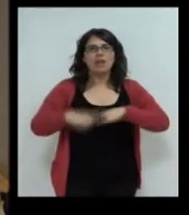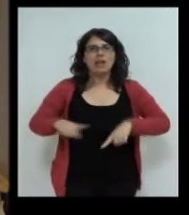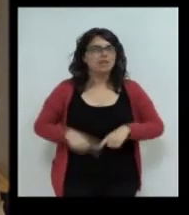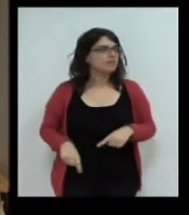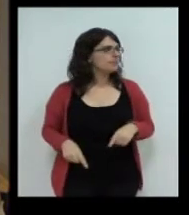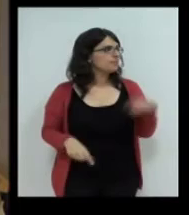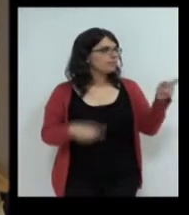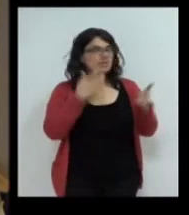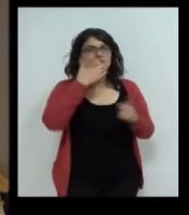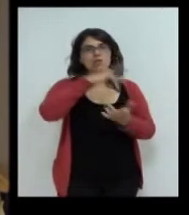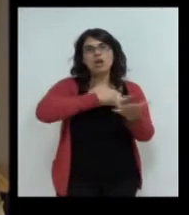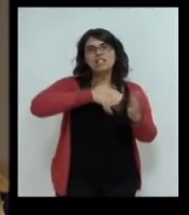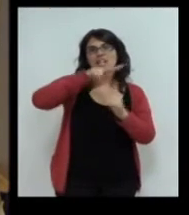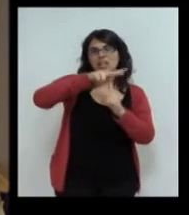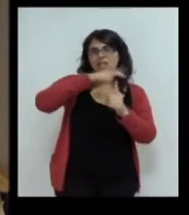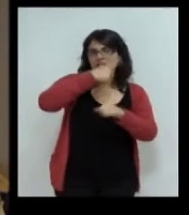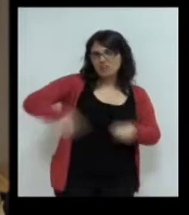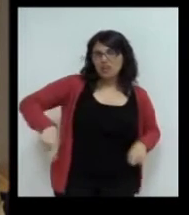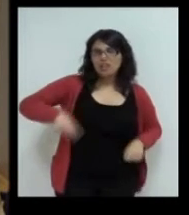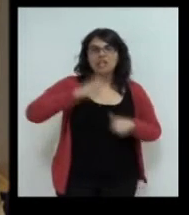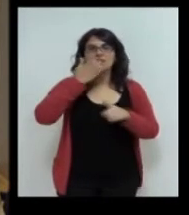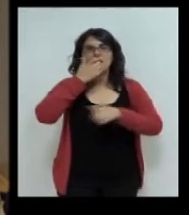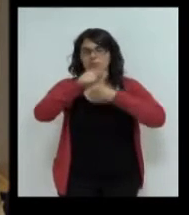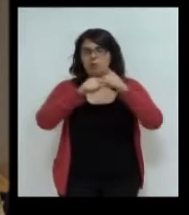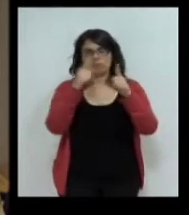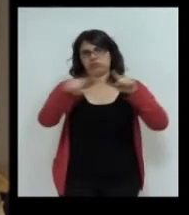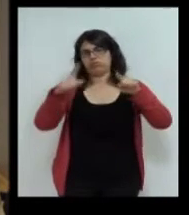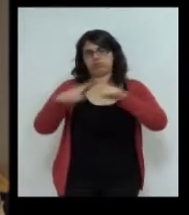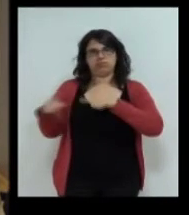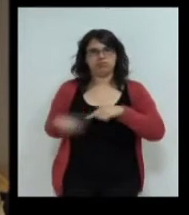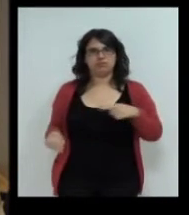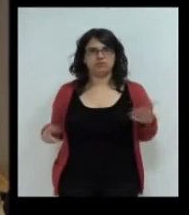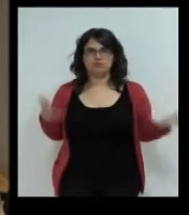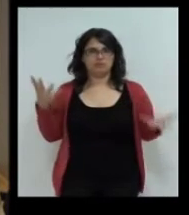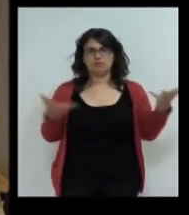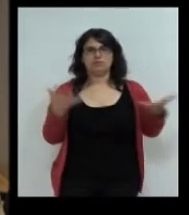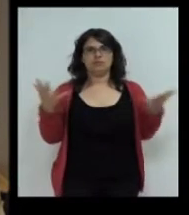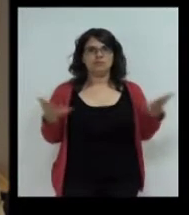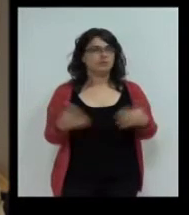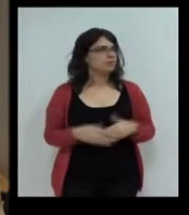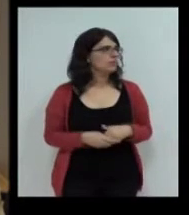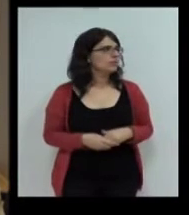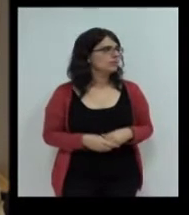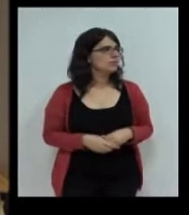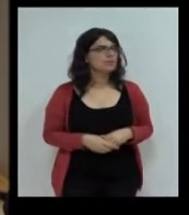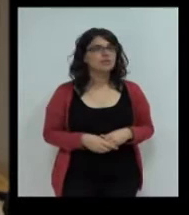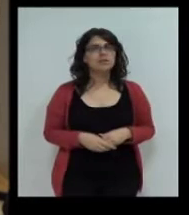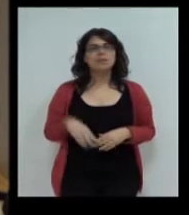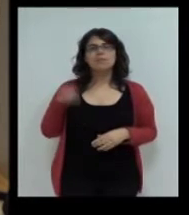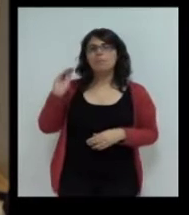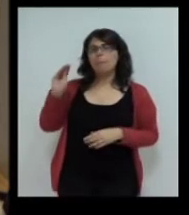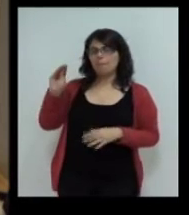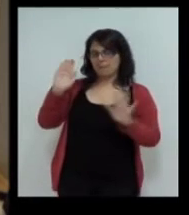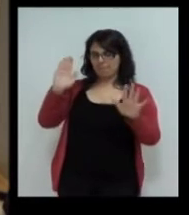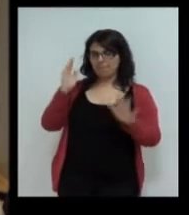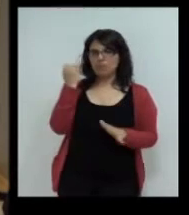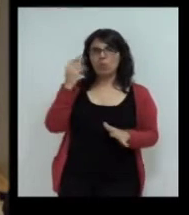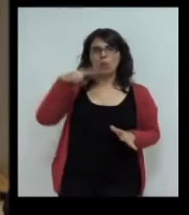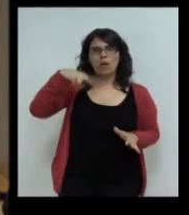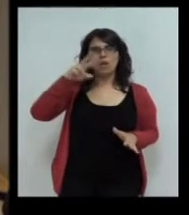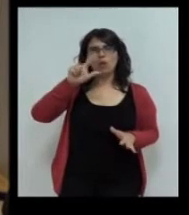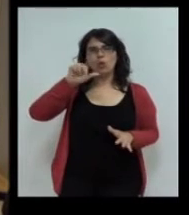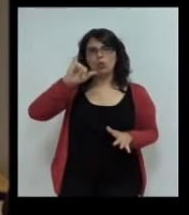satélite distinto, claro. Y hay que intentar generar entornos amigables, Ángel, pero normalizados. Normalicémoslo, y lo dices desde la